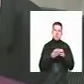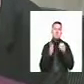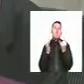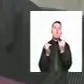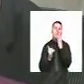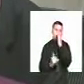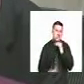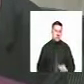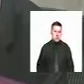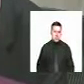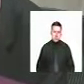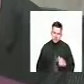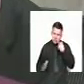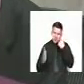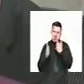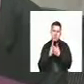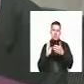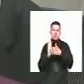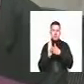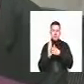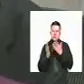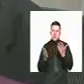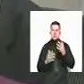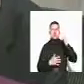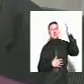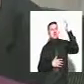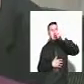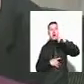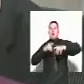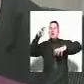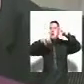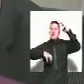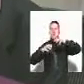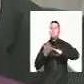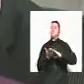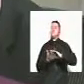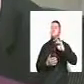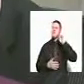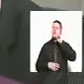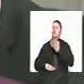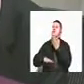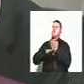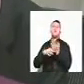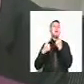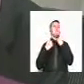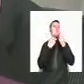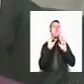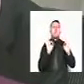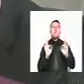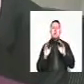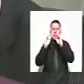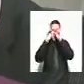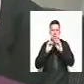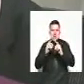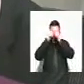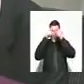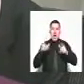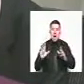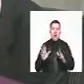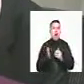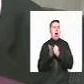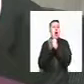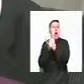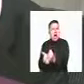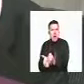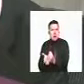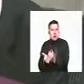ello, como se evidencia con sus primeros asomos de lluvia y aún no se han escuchado pronunciamientos decididos del Estado para